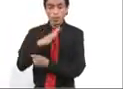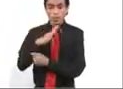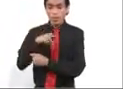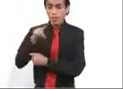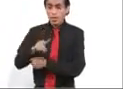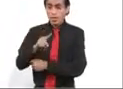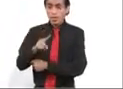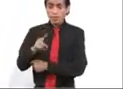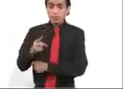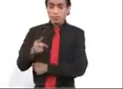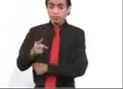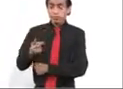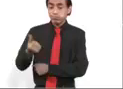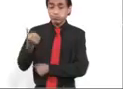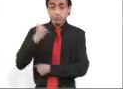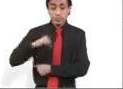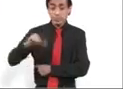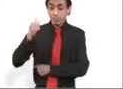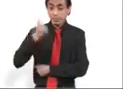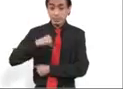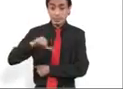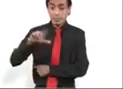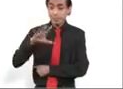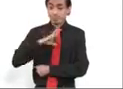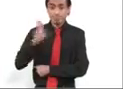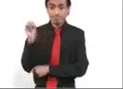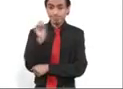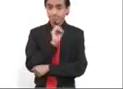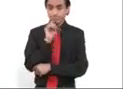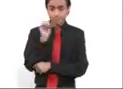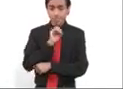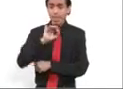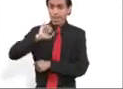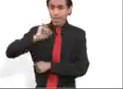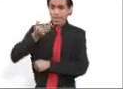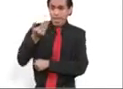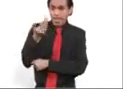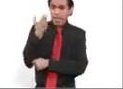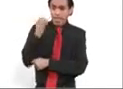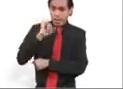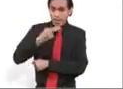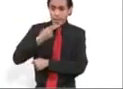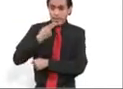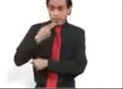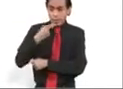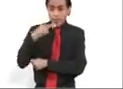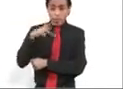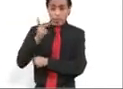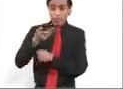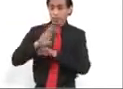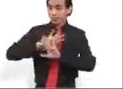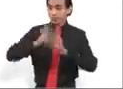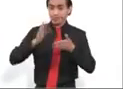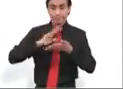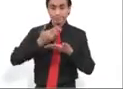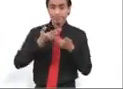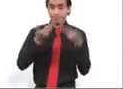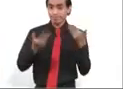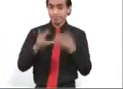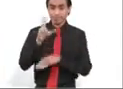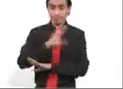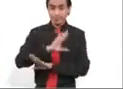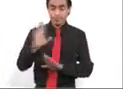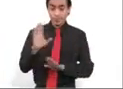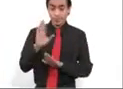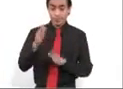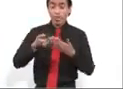tenemos aquí, ejemplo de ellos, literalmente ejemplo de ellos que operaban hasta hace poco sobre el Eje 8, porque ahora se constituyen